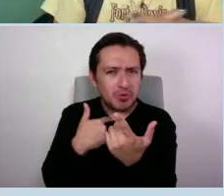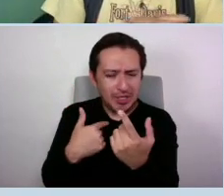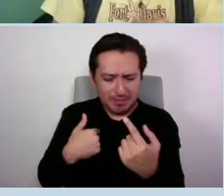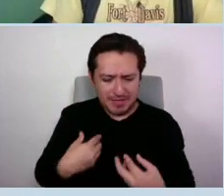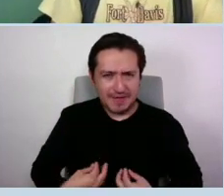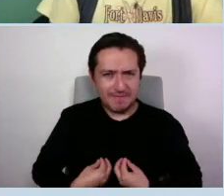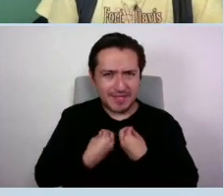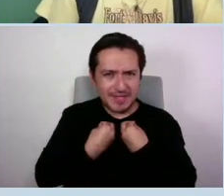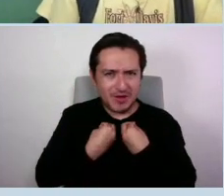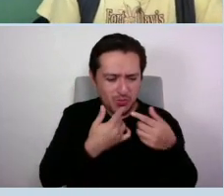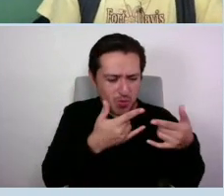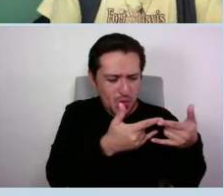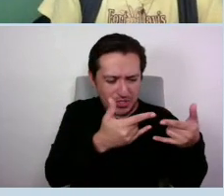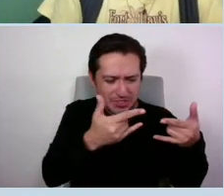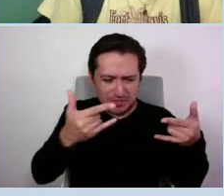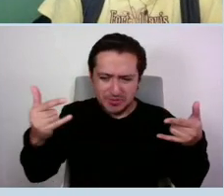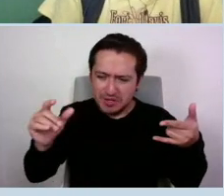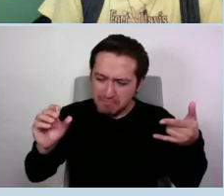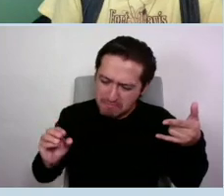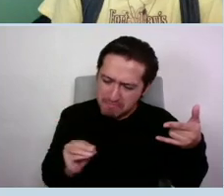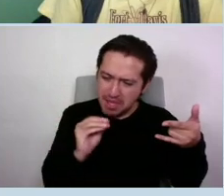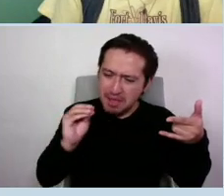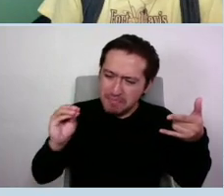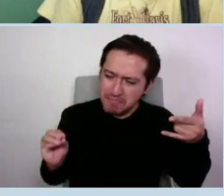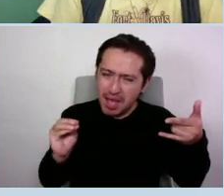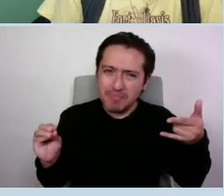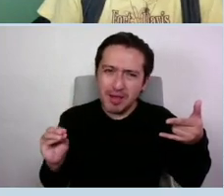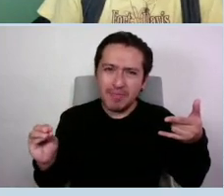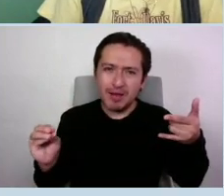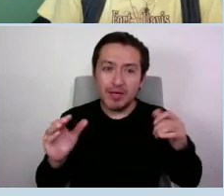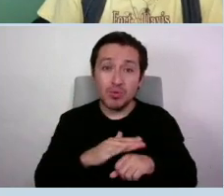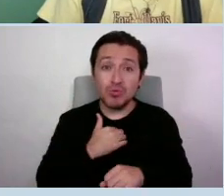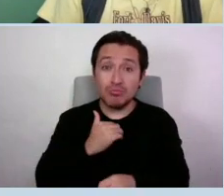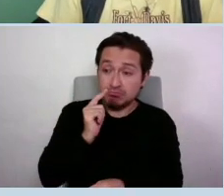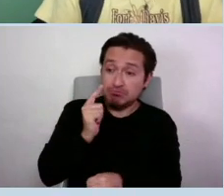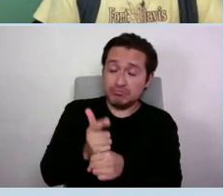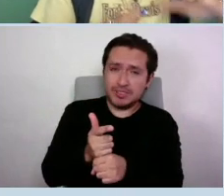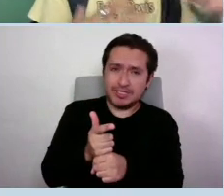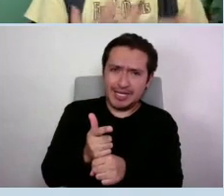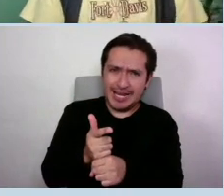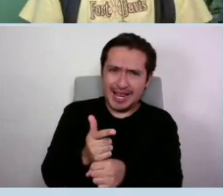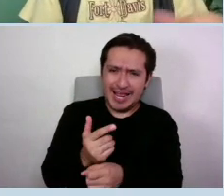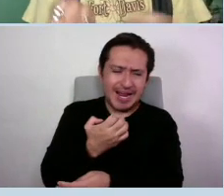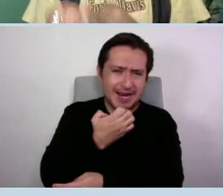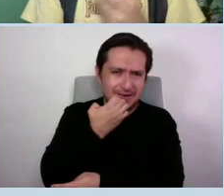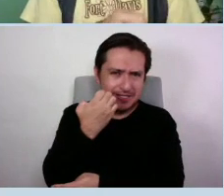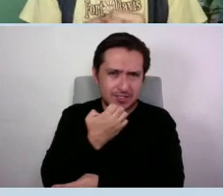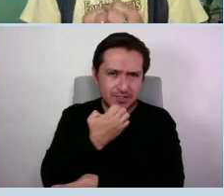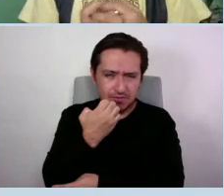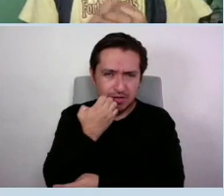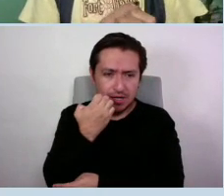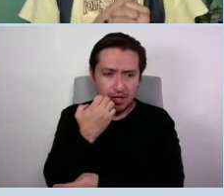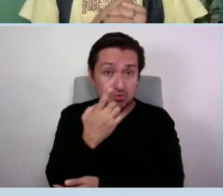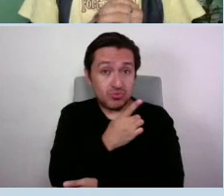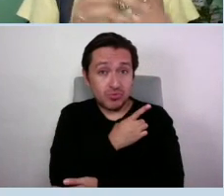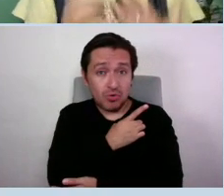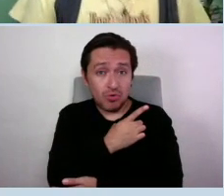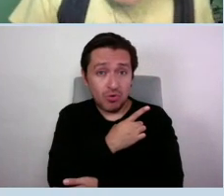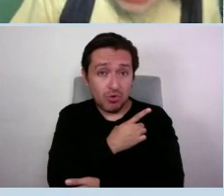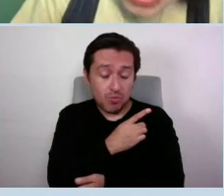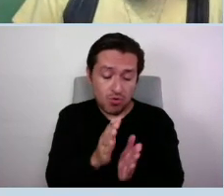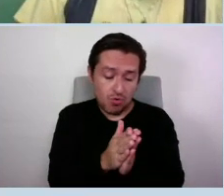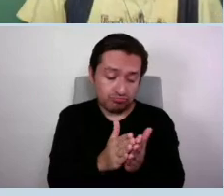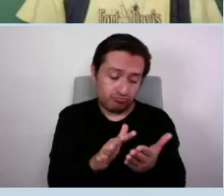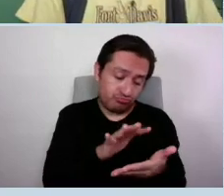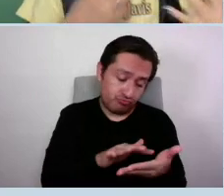porque yo me empecé a dar cuenta que la escuela era más allá de em pues contenidos lecturas no incluso